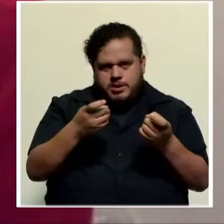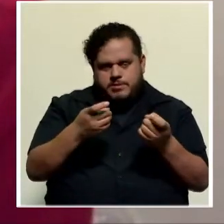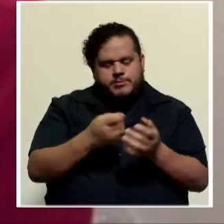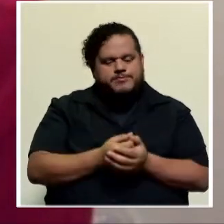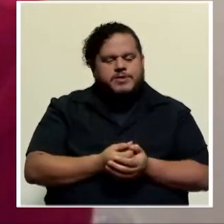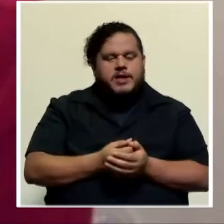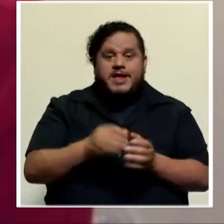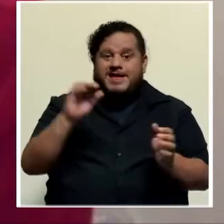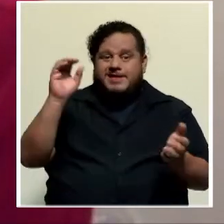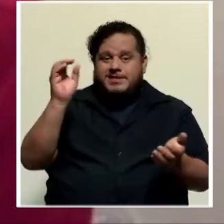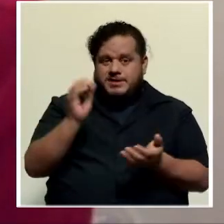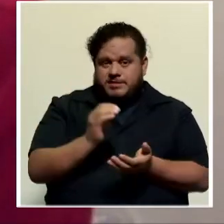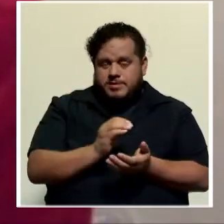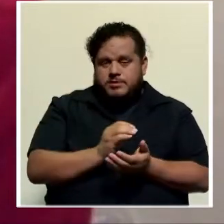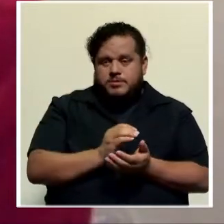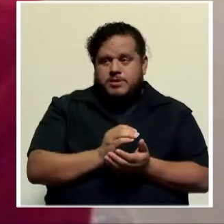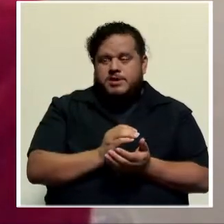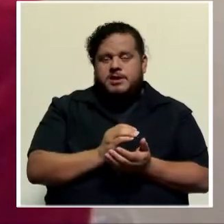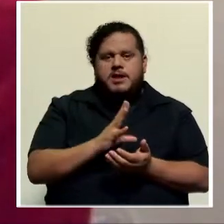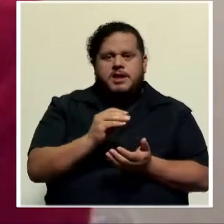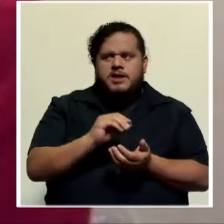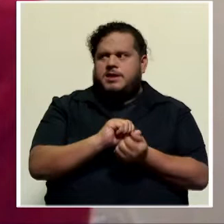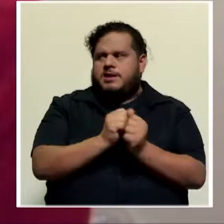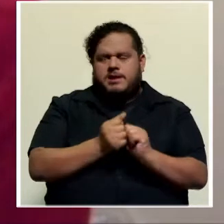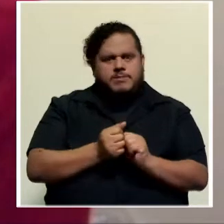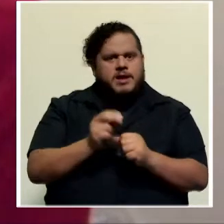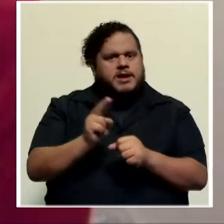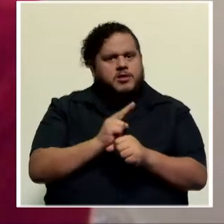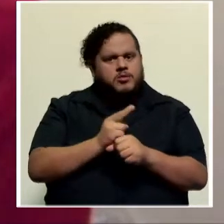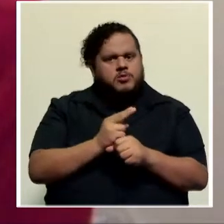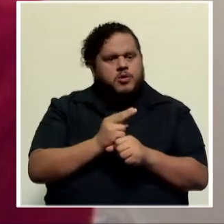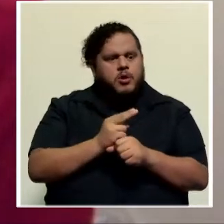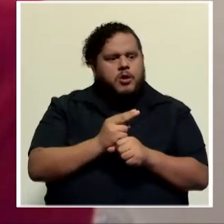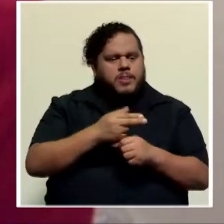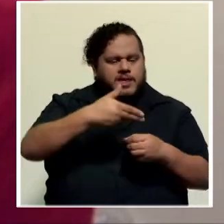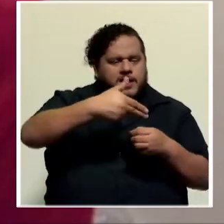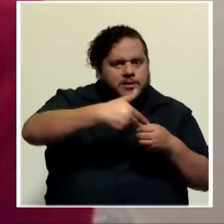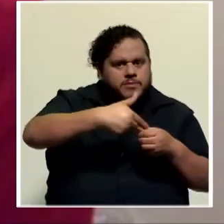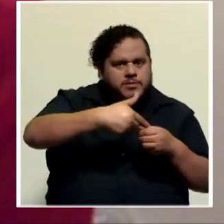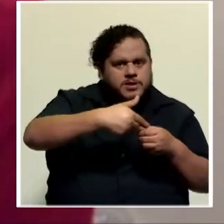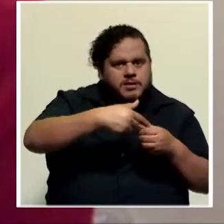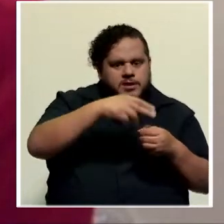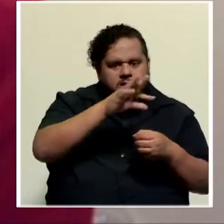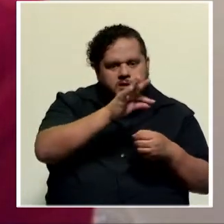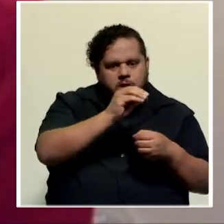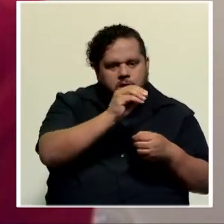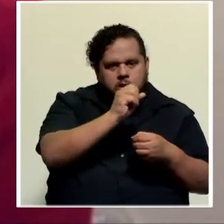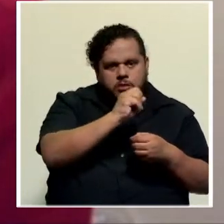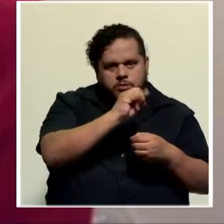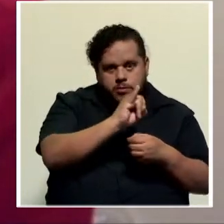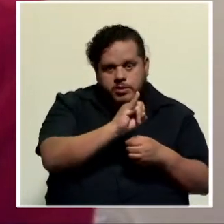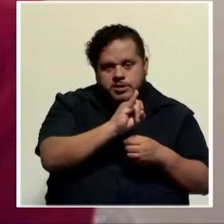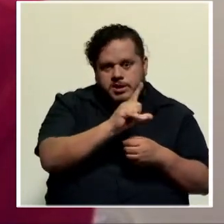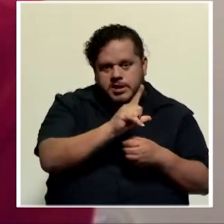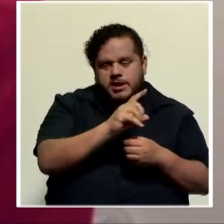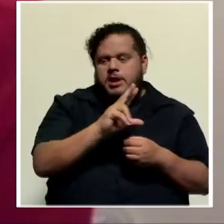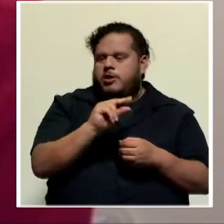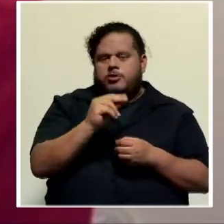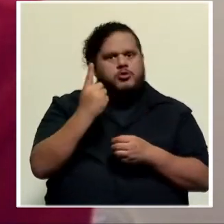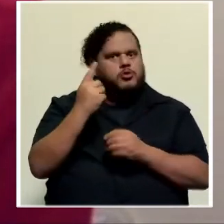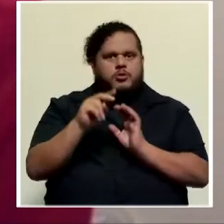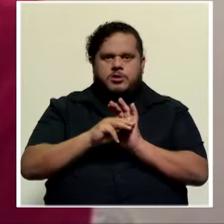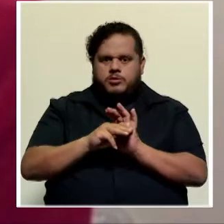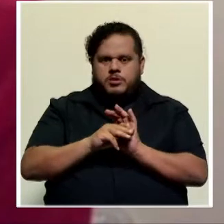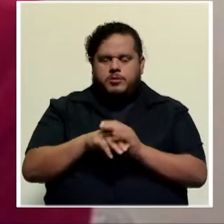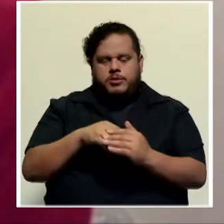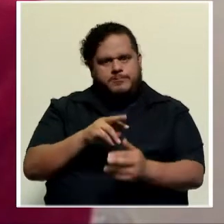disminuir y eventualmente transicionar el uso de combustibles fósiles es algo que no es una moda, responde a